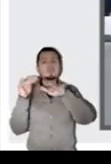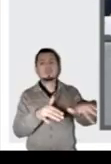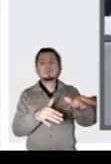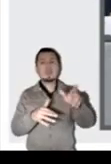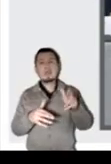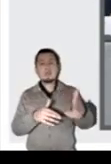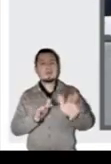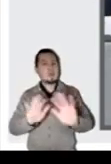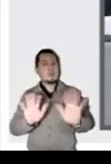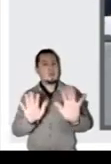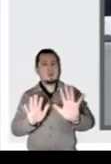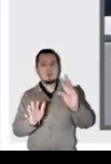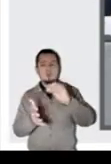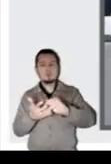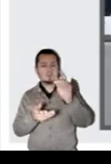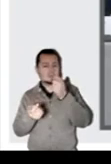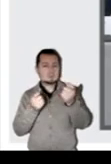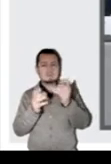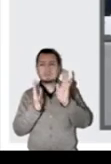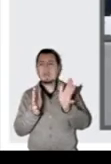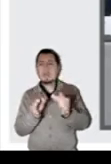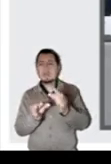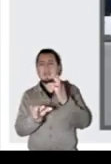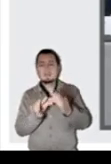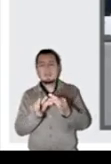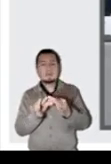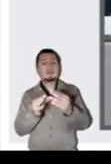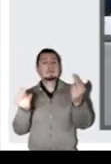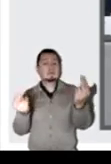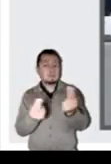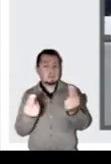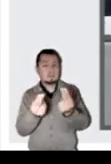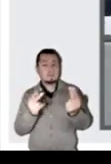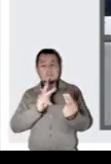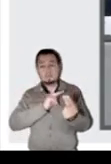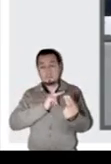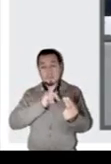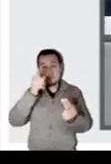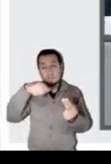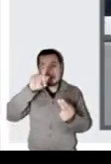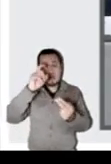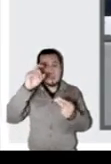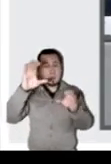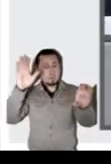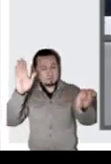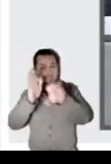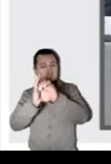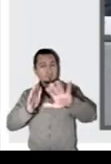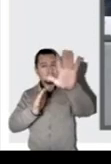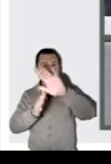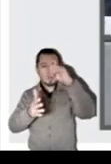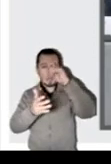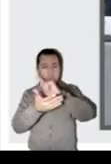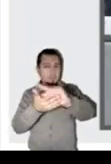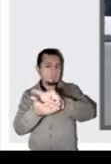vayan a un colector ya eso está terminado el trabajo ahora lo que necesitamos es que esos colectores puedan conectarse a la planta de